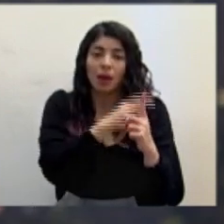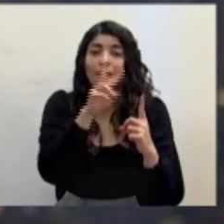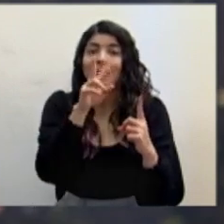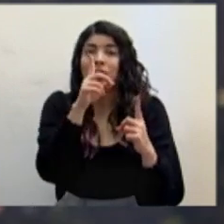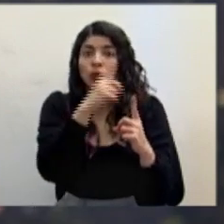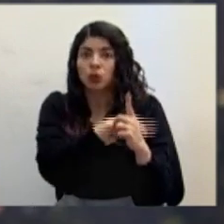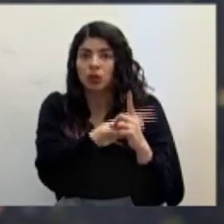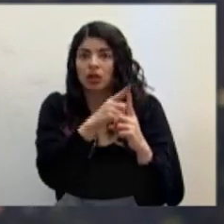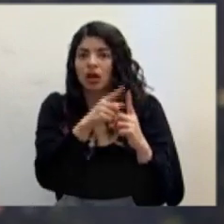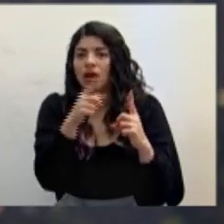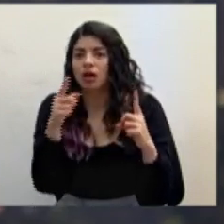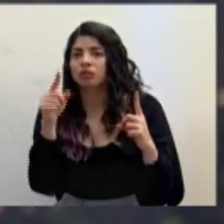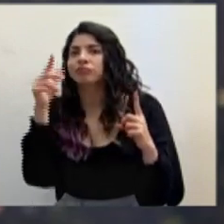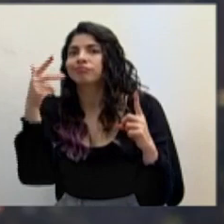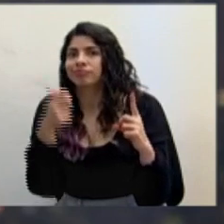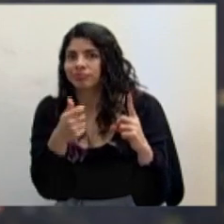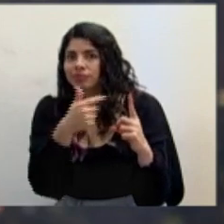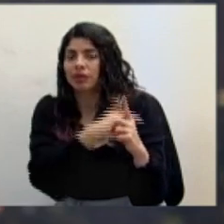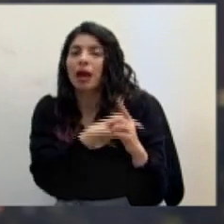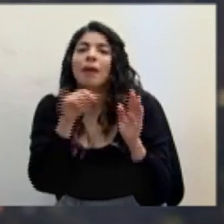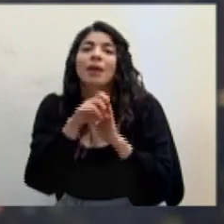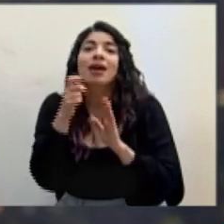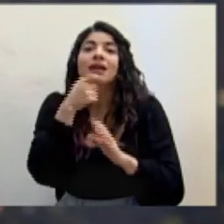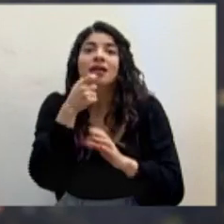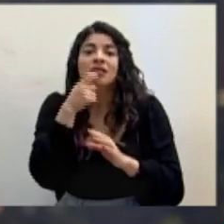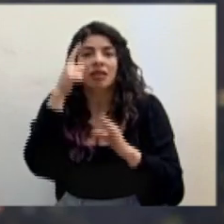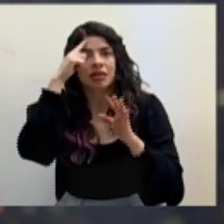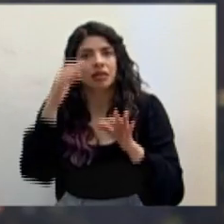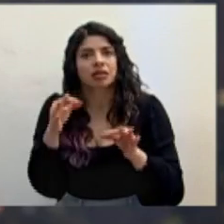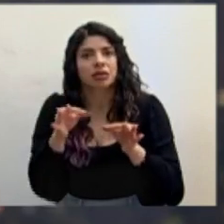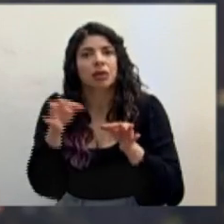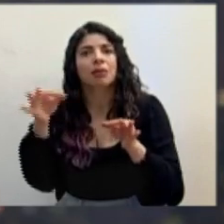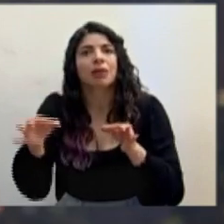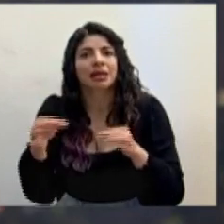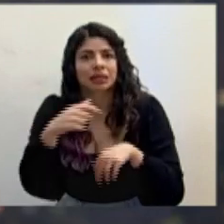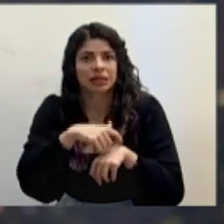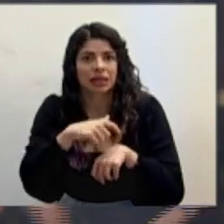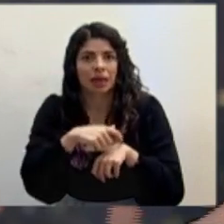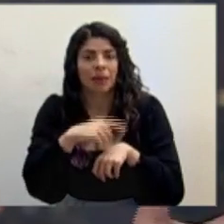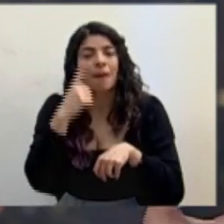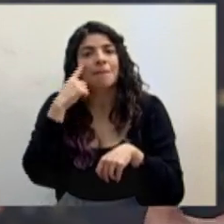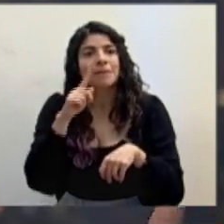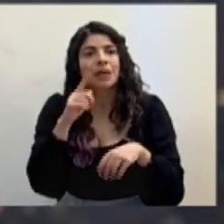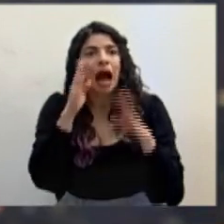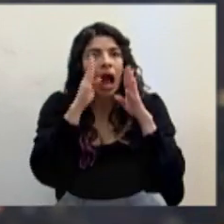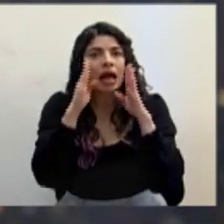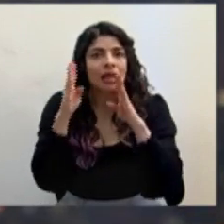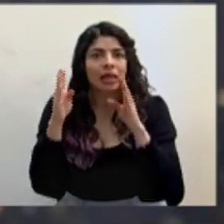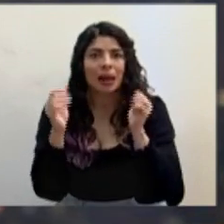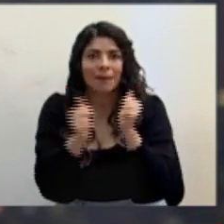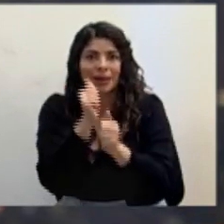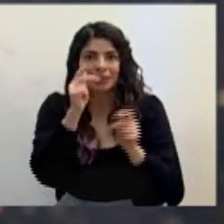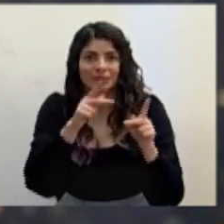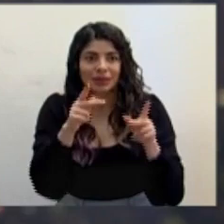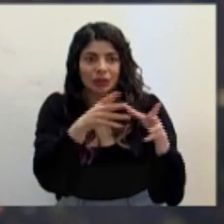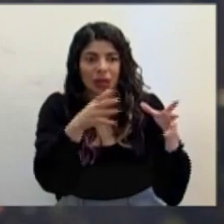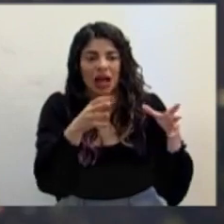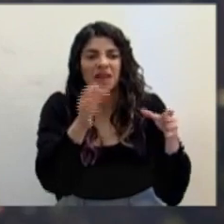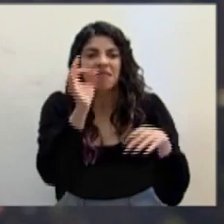como decidió Gran Bretaña en las últimas horas, tratando de abarcar más población